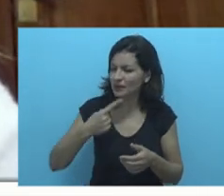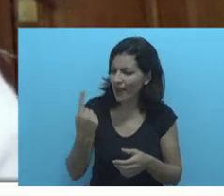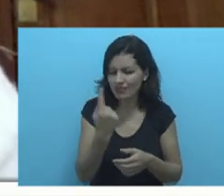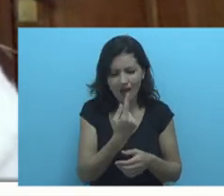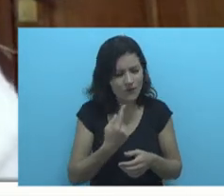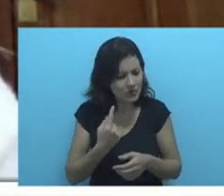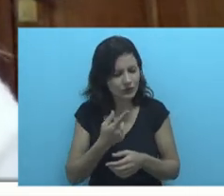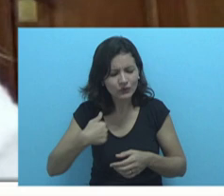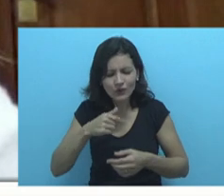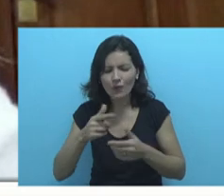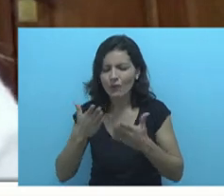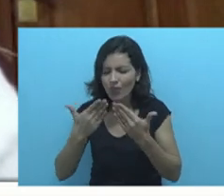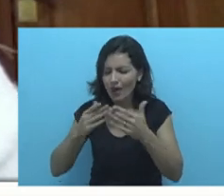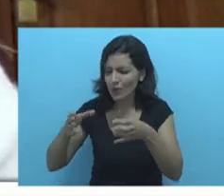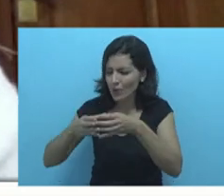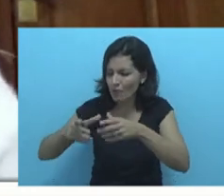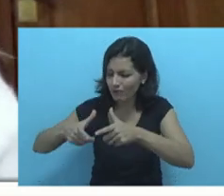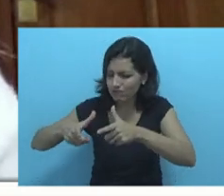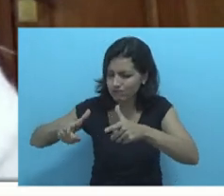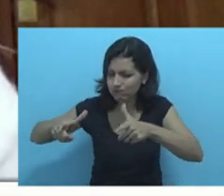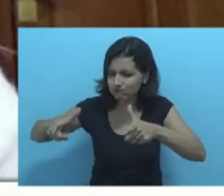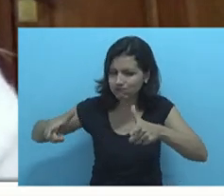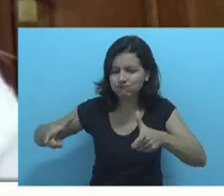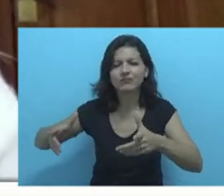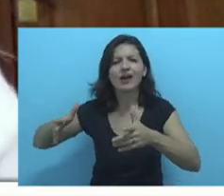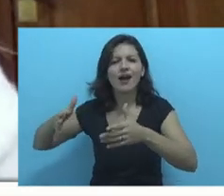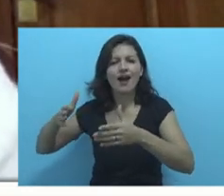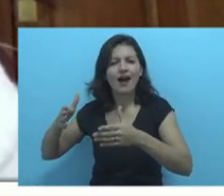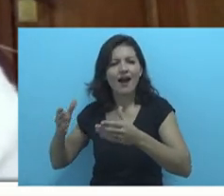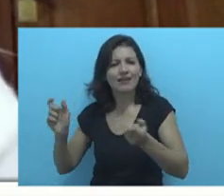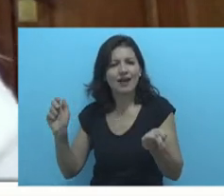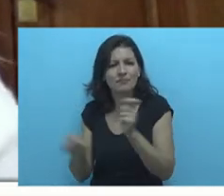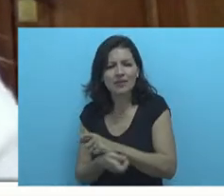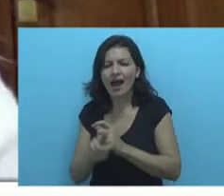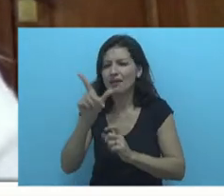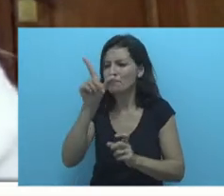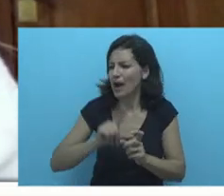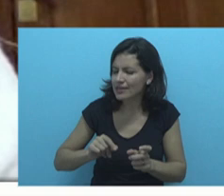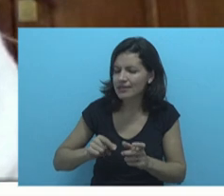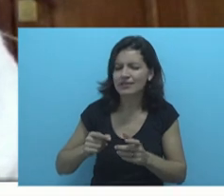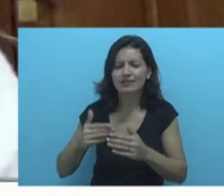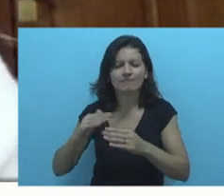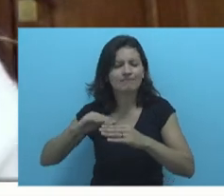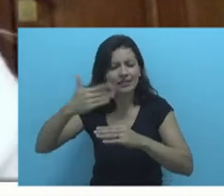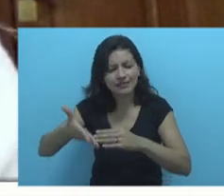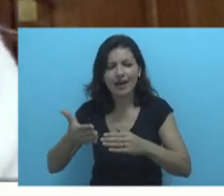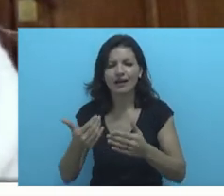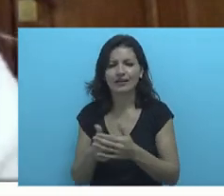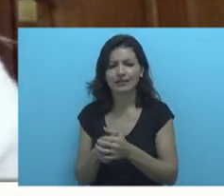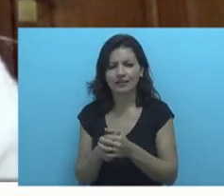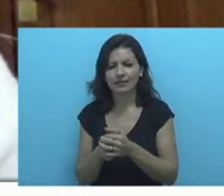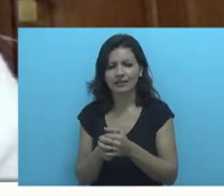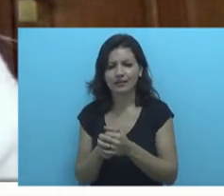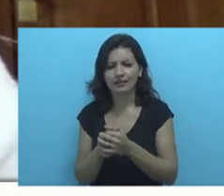socialismo en el que militábamos fuera realmente fuerte, fuera grande, pudiera cambiar la Argentina, pudiera traspasar las puertas de la provincia